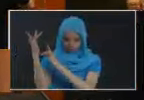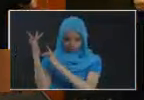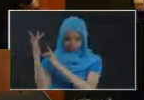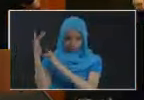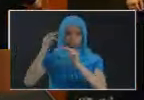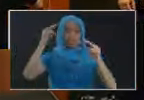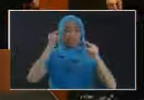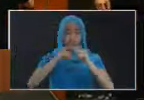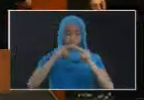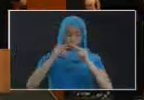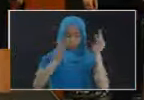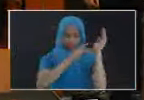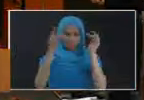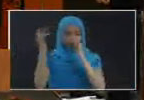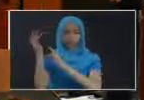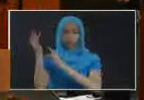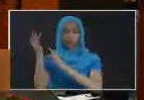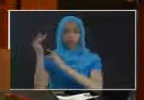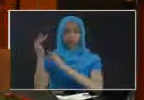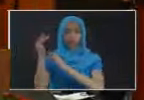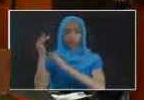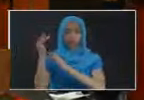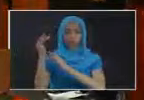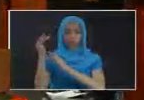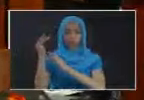En el nombre de Jesús.